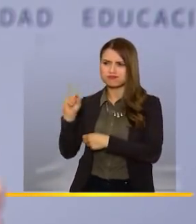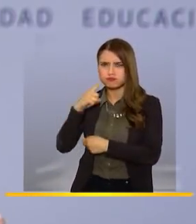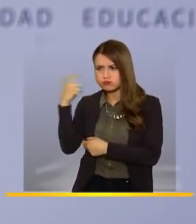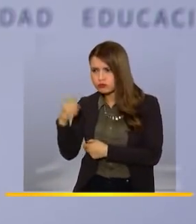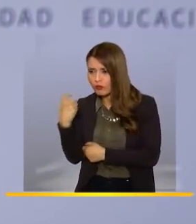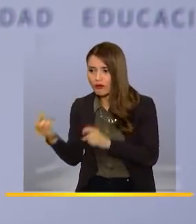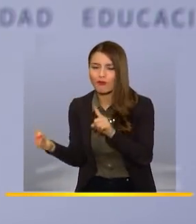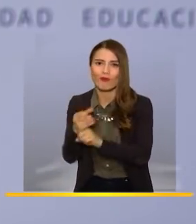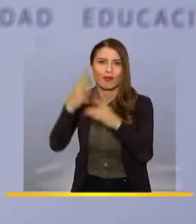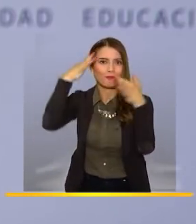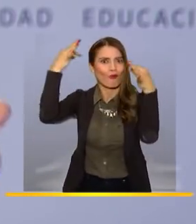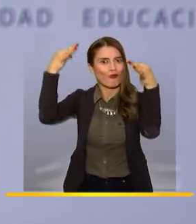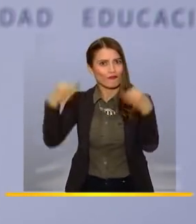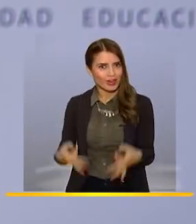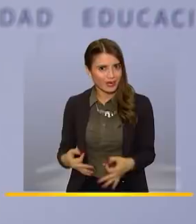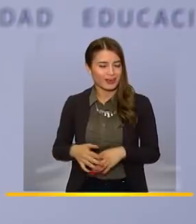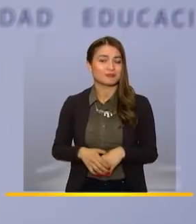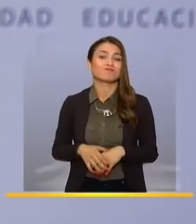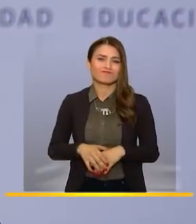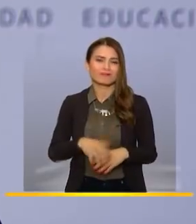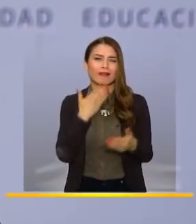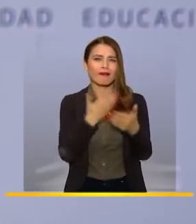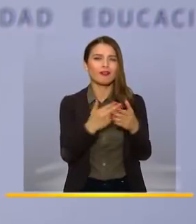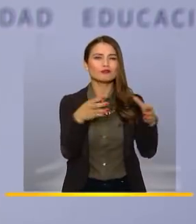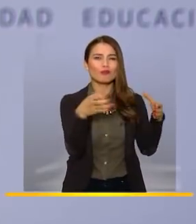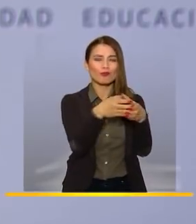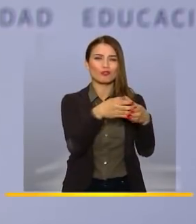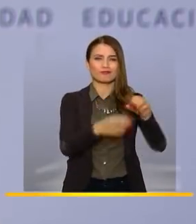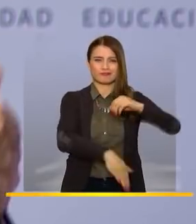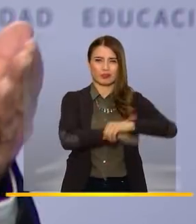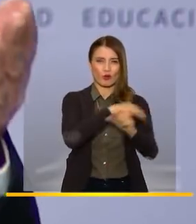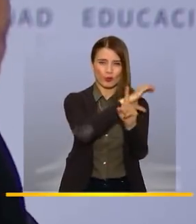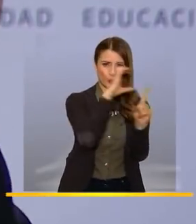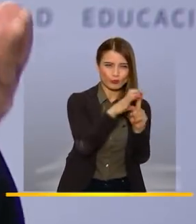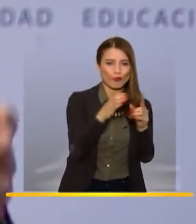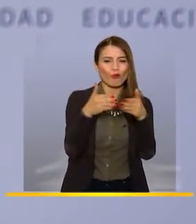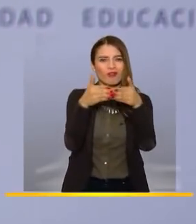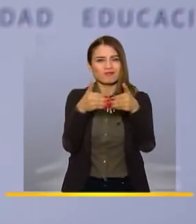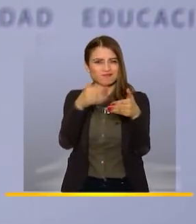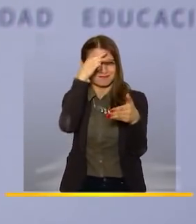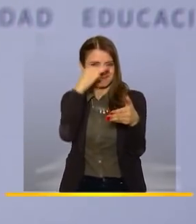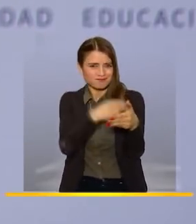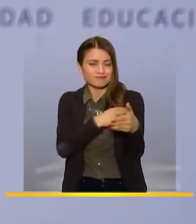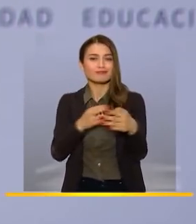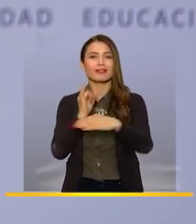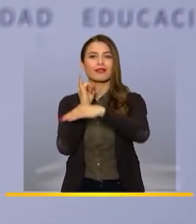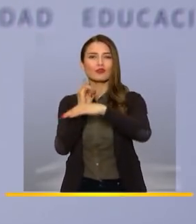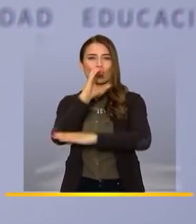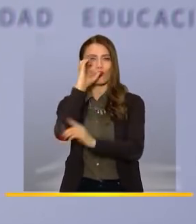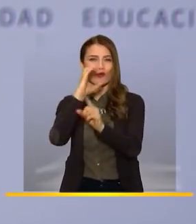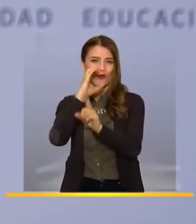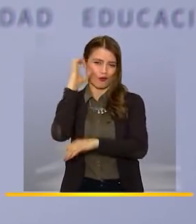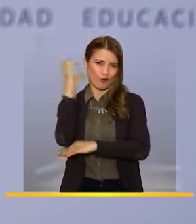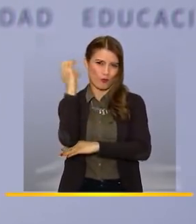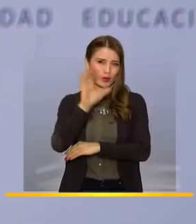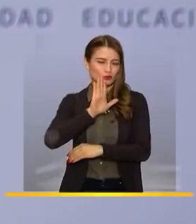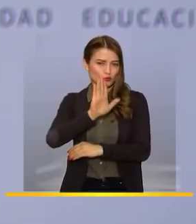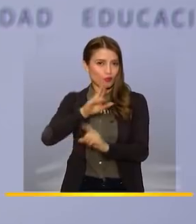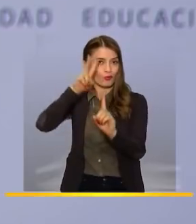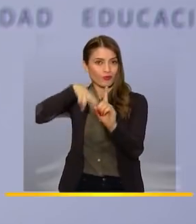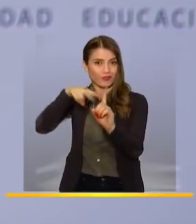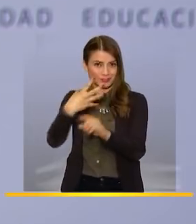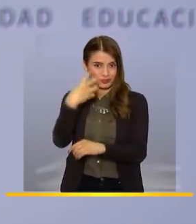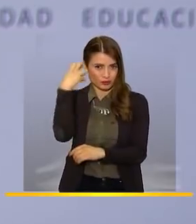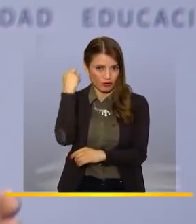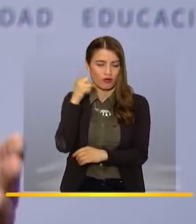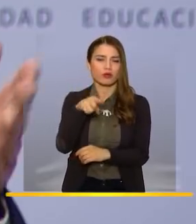articulado del Ministerio de Cultura, de la Armada Nacional, del Instituto Colombiano de Antropología e Historia, el